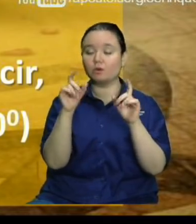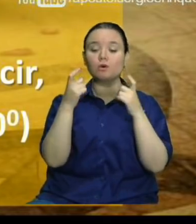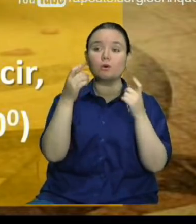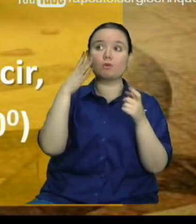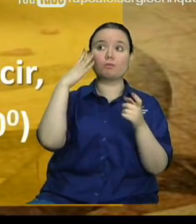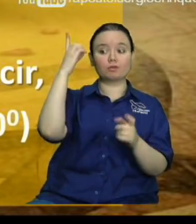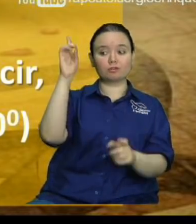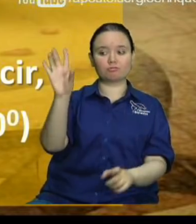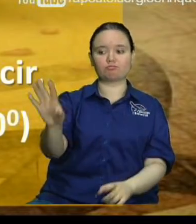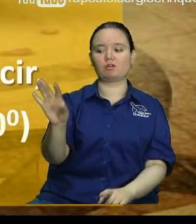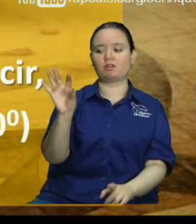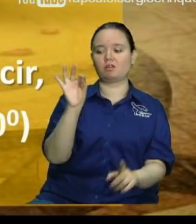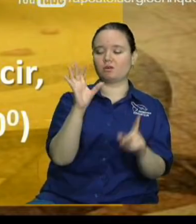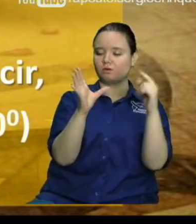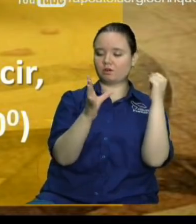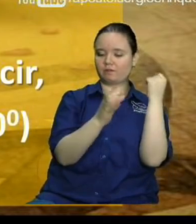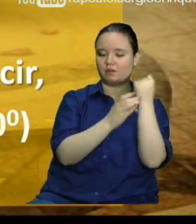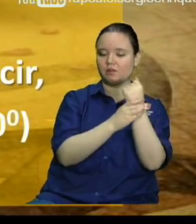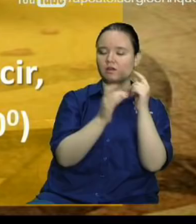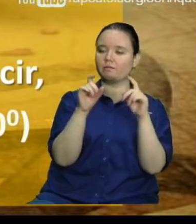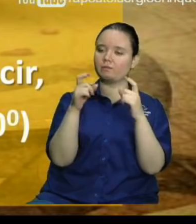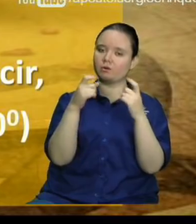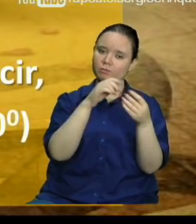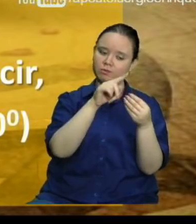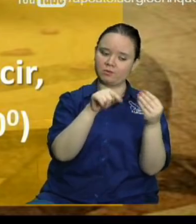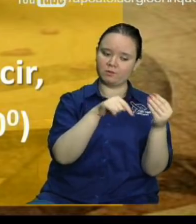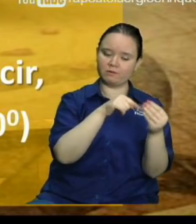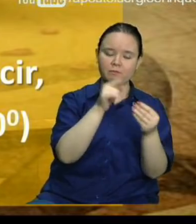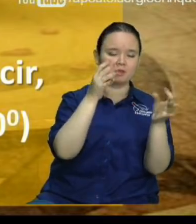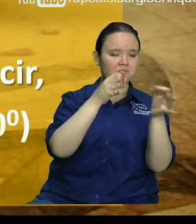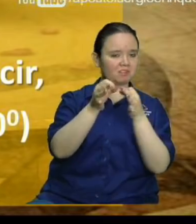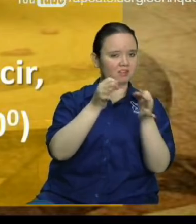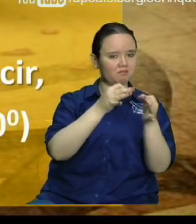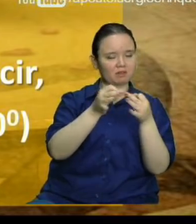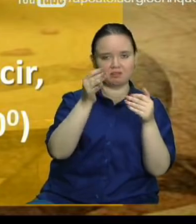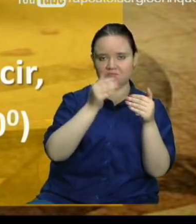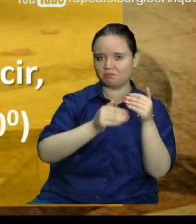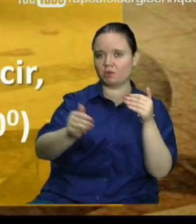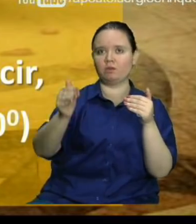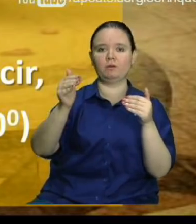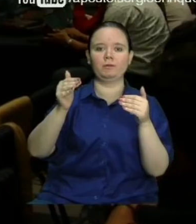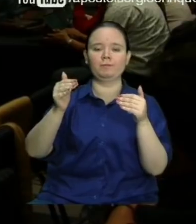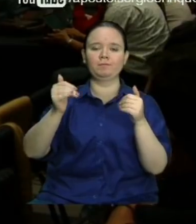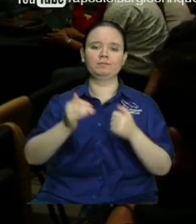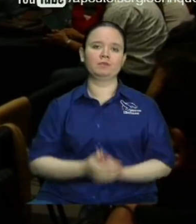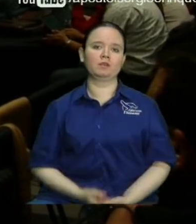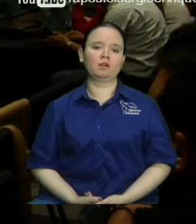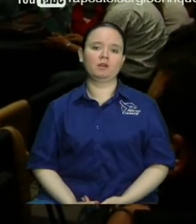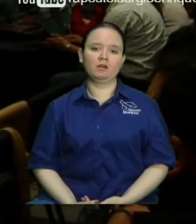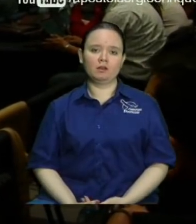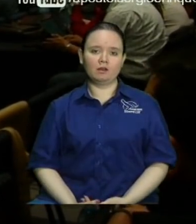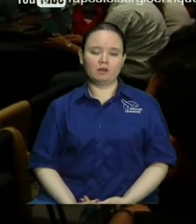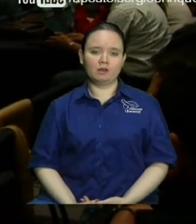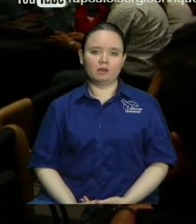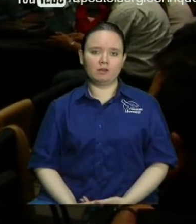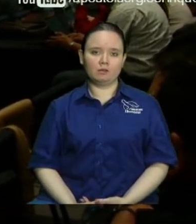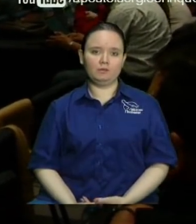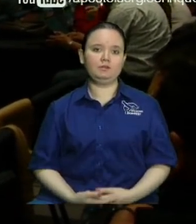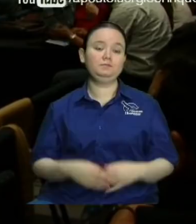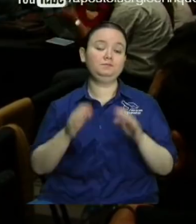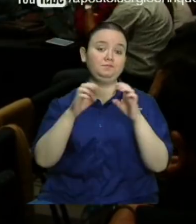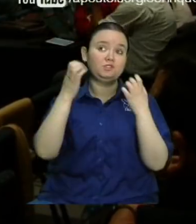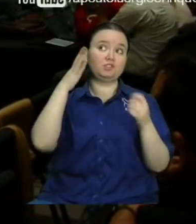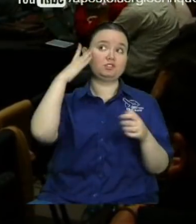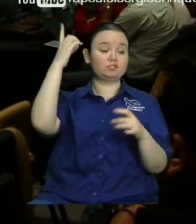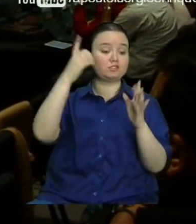llamamiento, cómo le fue, lo de Lot, de toda la situación de Abraham. En la décima generación Dios